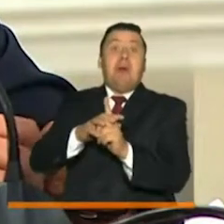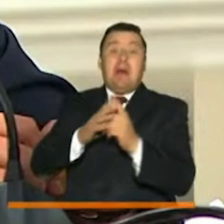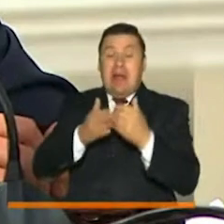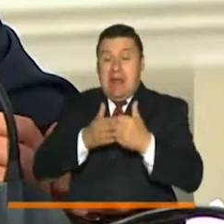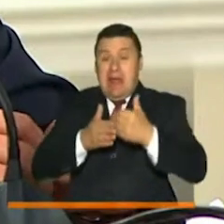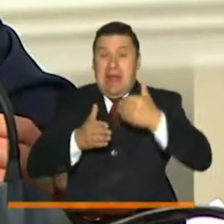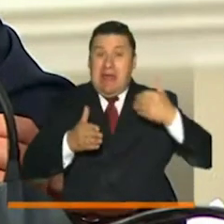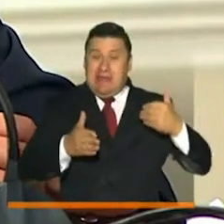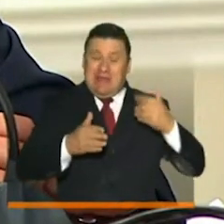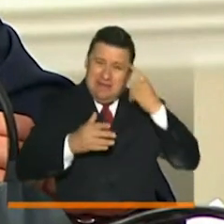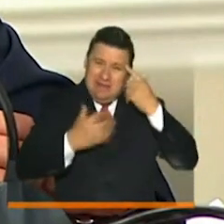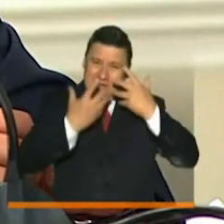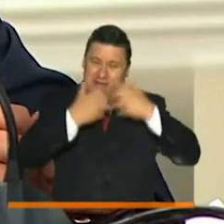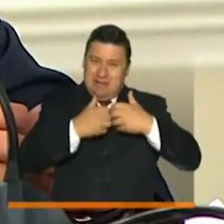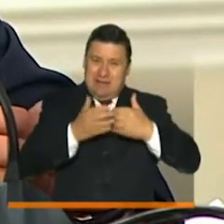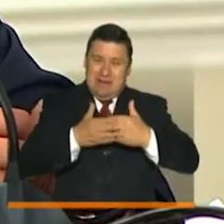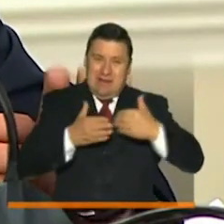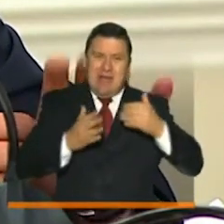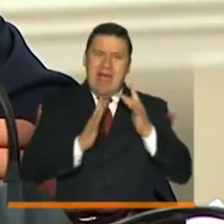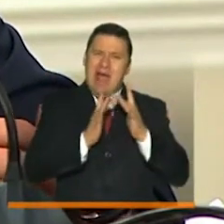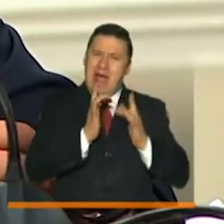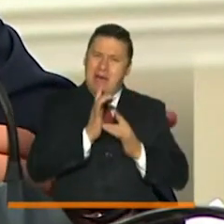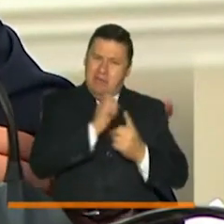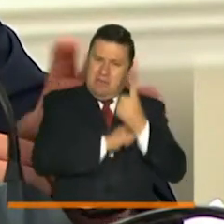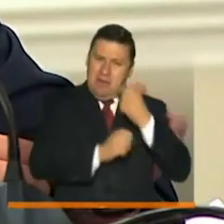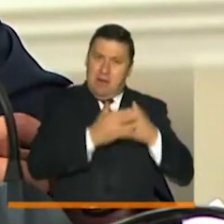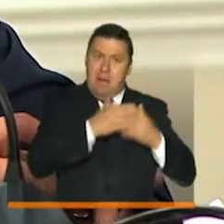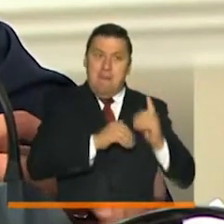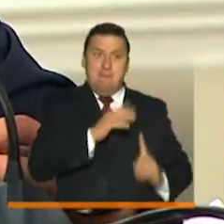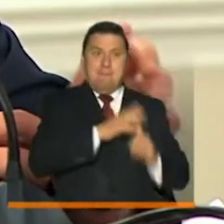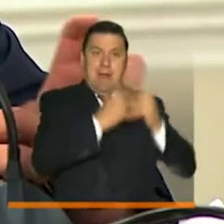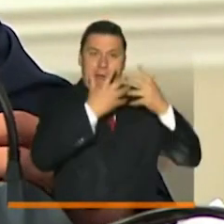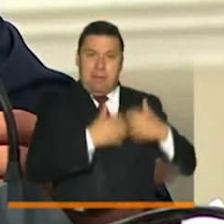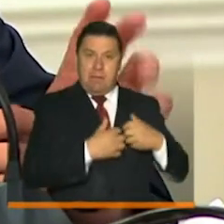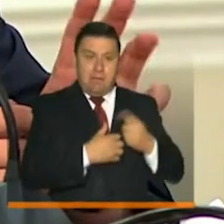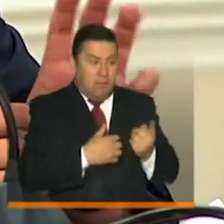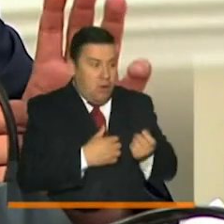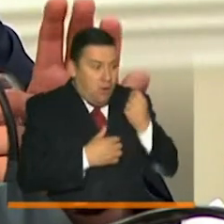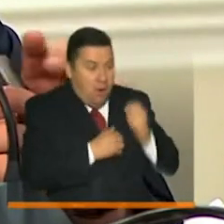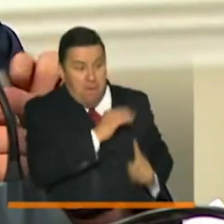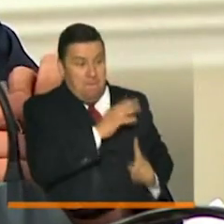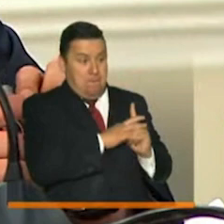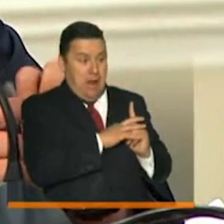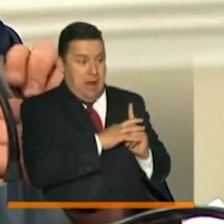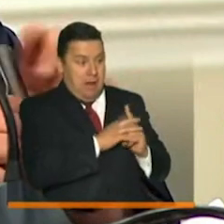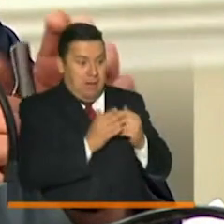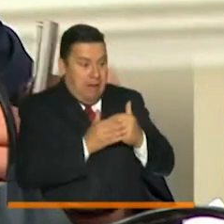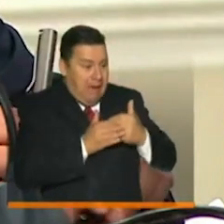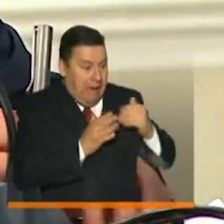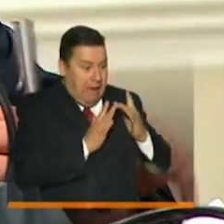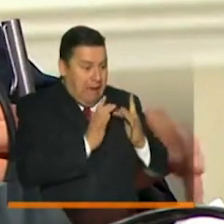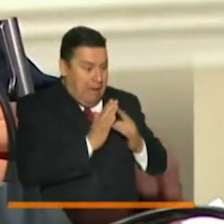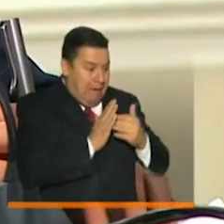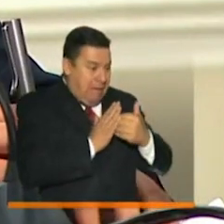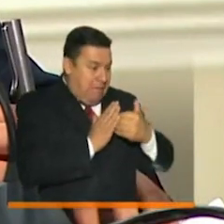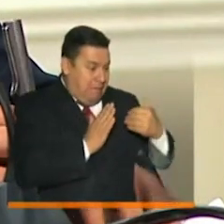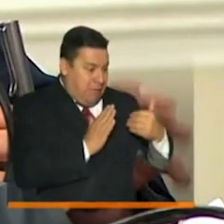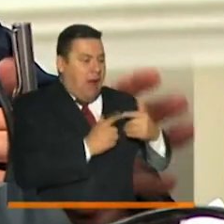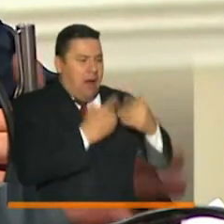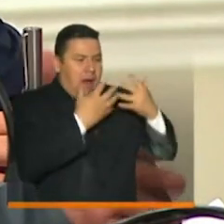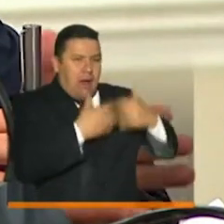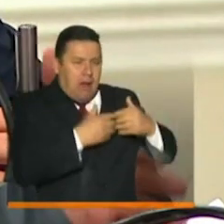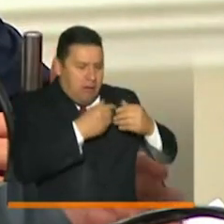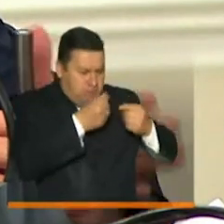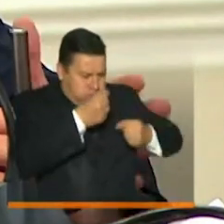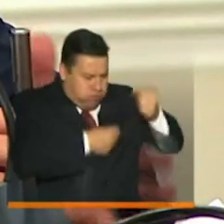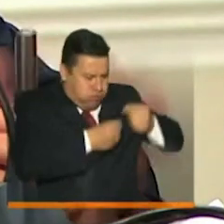posteriormente a abril del año pasado, entonces dijimos las empresas que se crearon con posterioridad van a calcularse